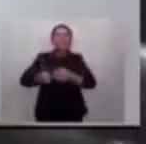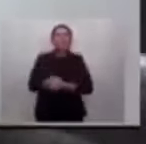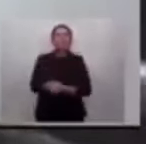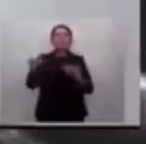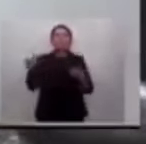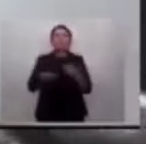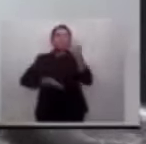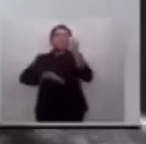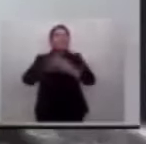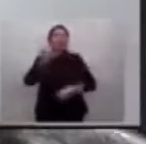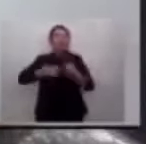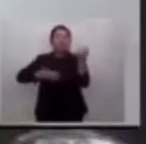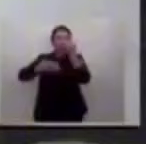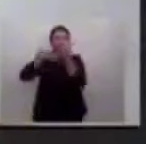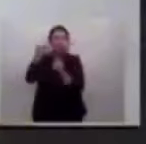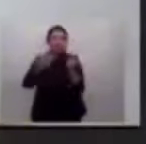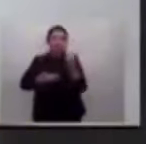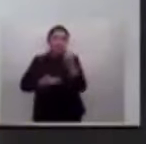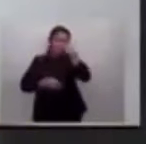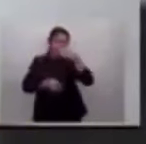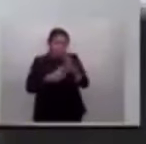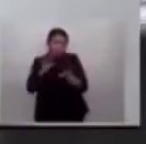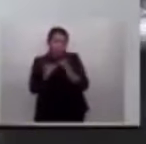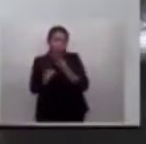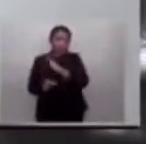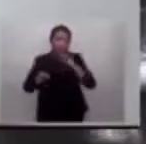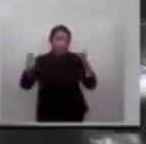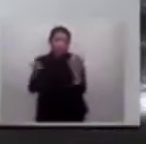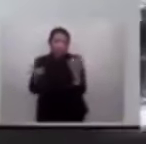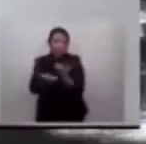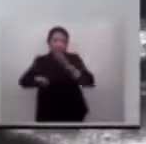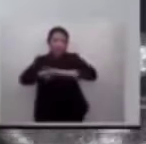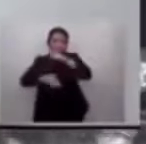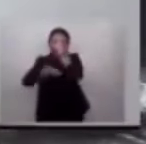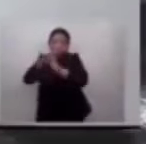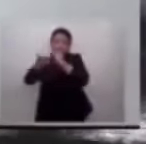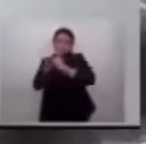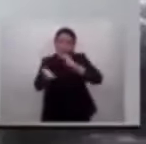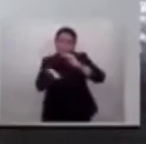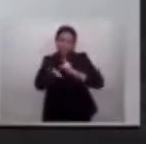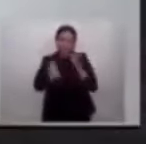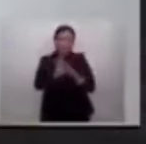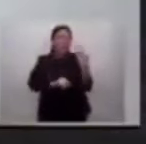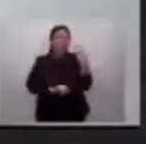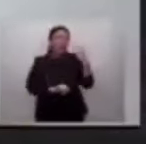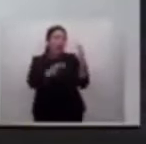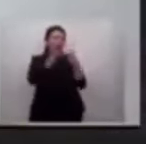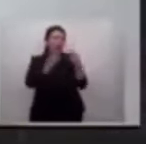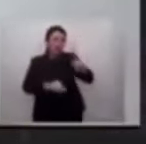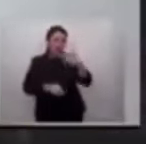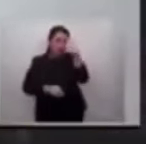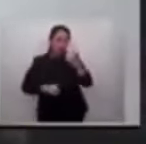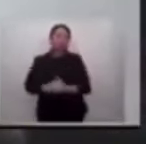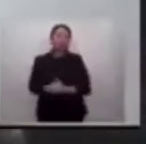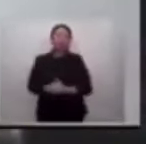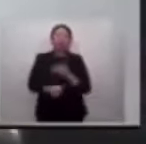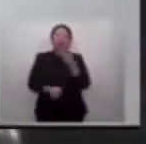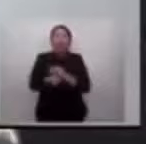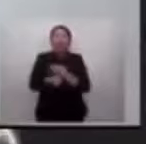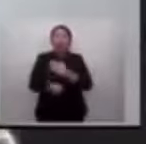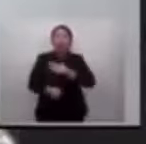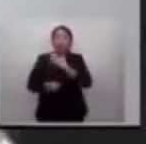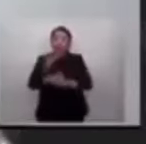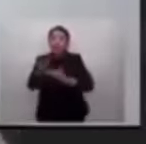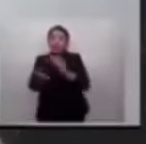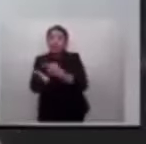se reúnen los requisitos para el recuento total en términos de lo que ya ha explicado el magistrado la propuesta que somet a su consideración